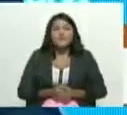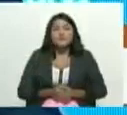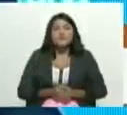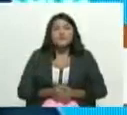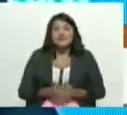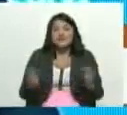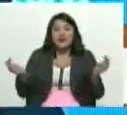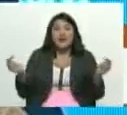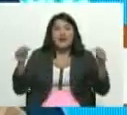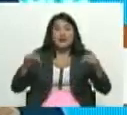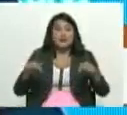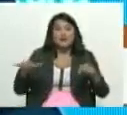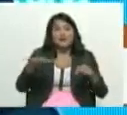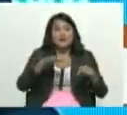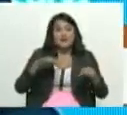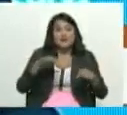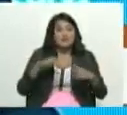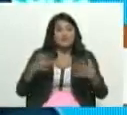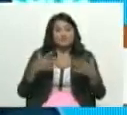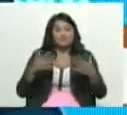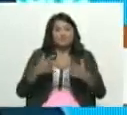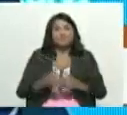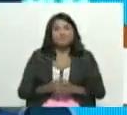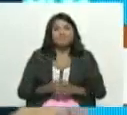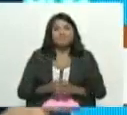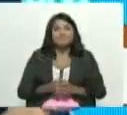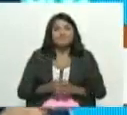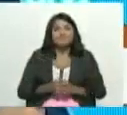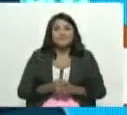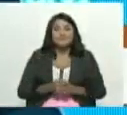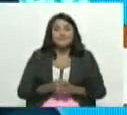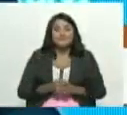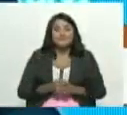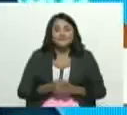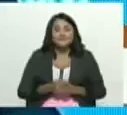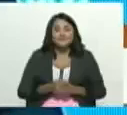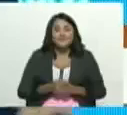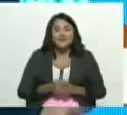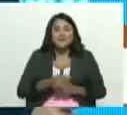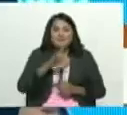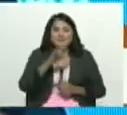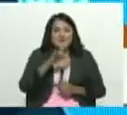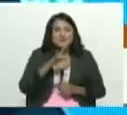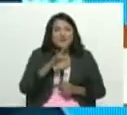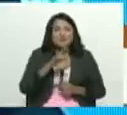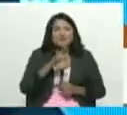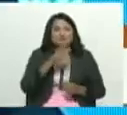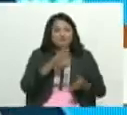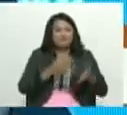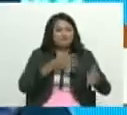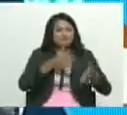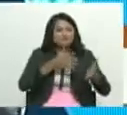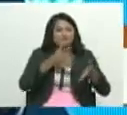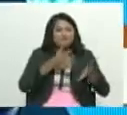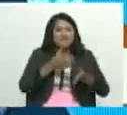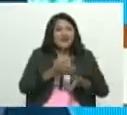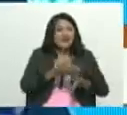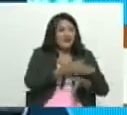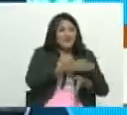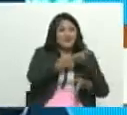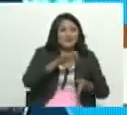no tendría mucho sentido sin las palabras que se dijeron con anterioridad porque los sustantivos